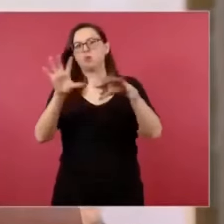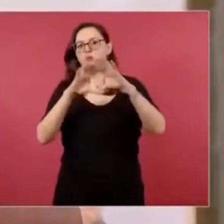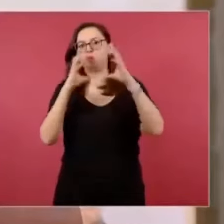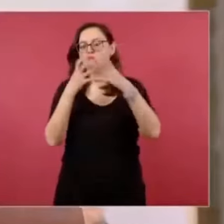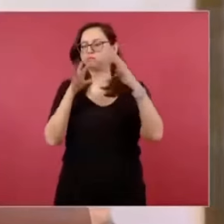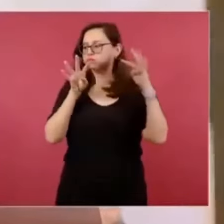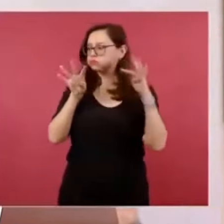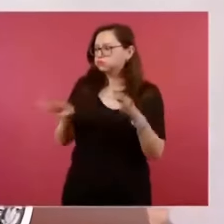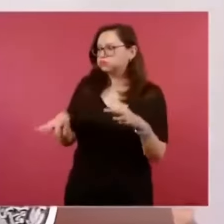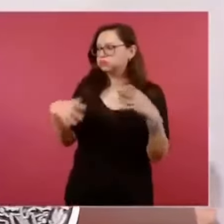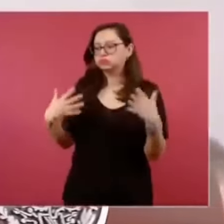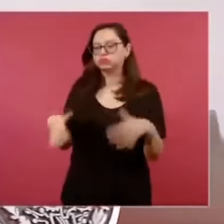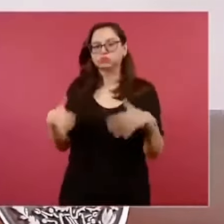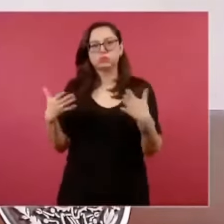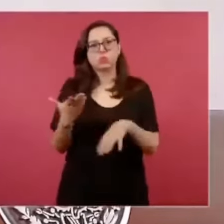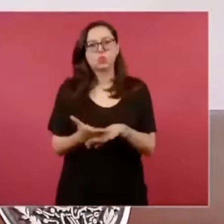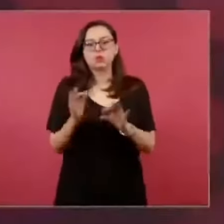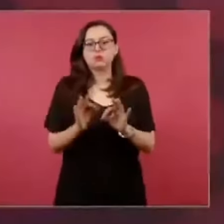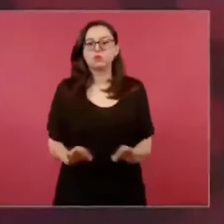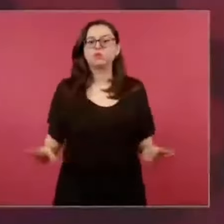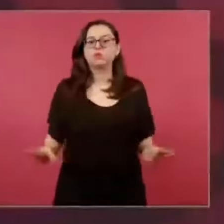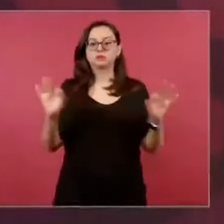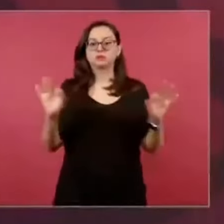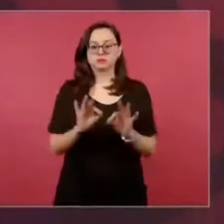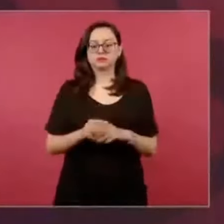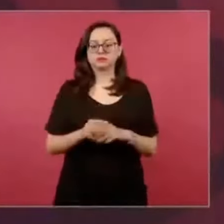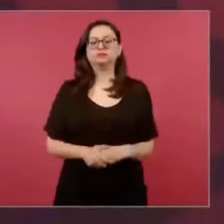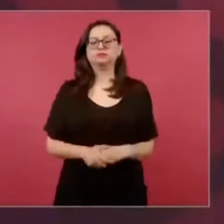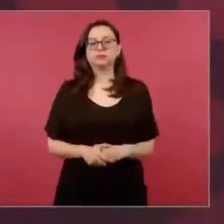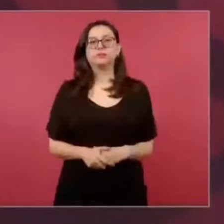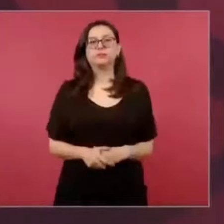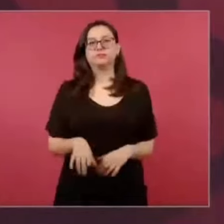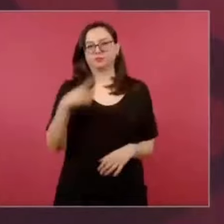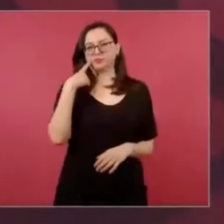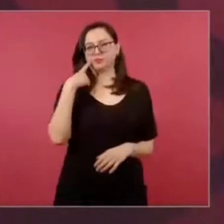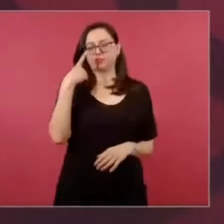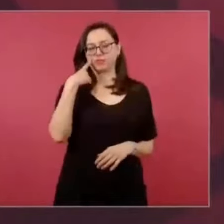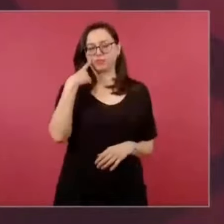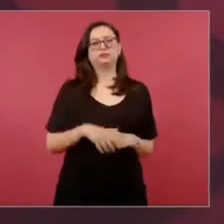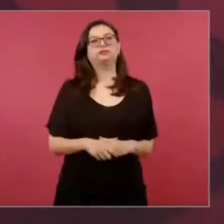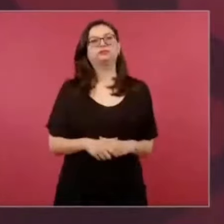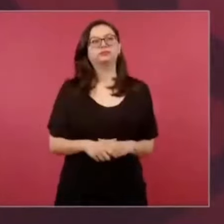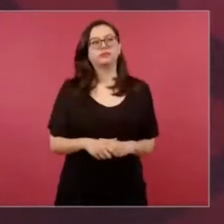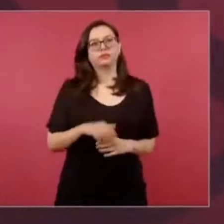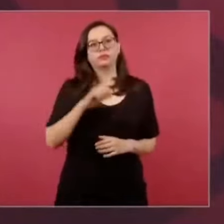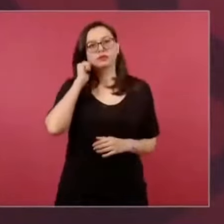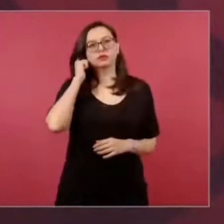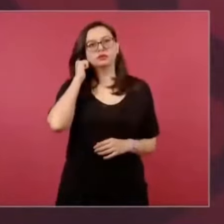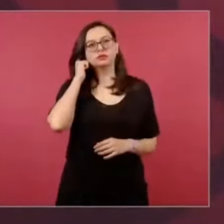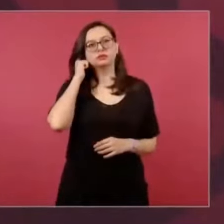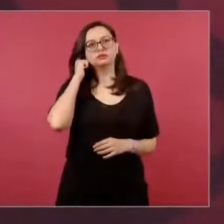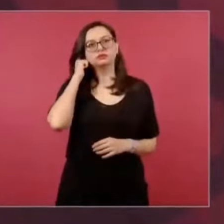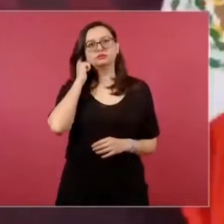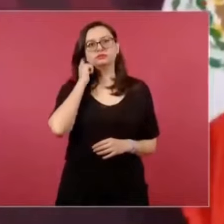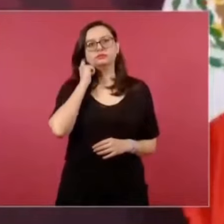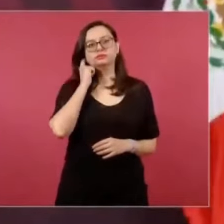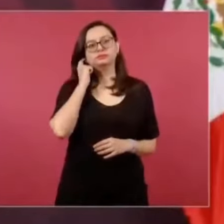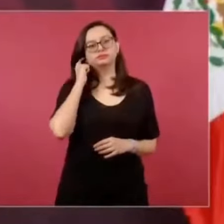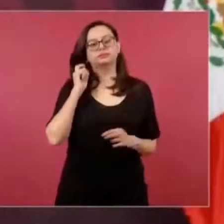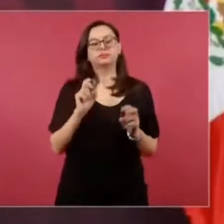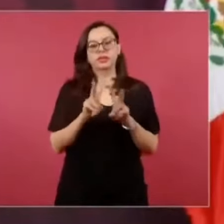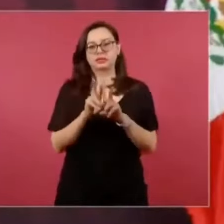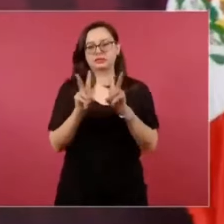Fíjense cuando hablábamos de la manipulación, ¿no? Porque esto no es solo un asunto de